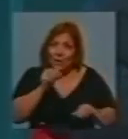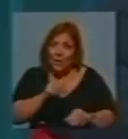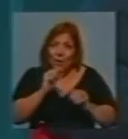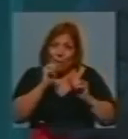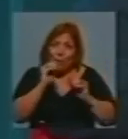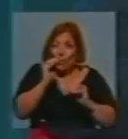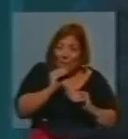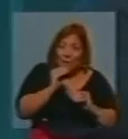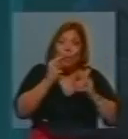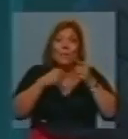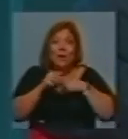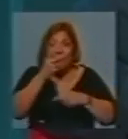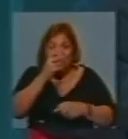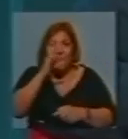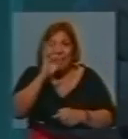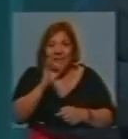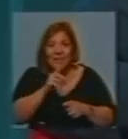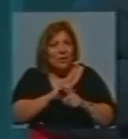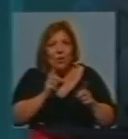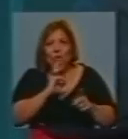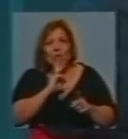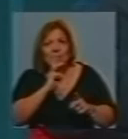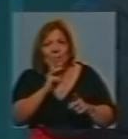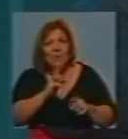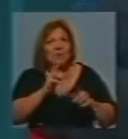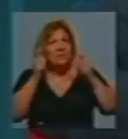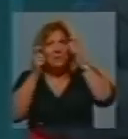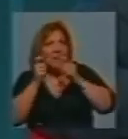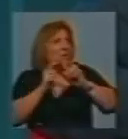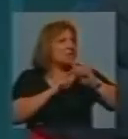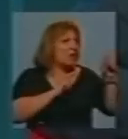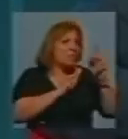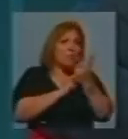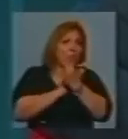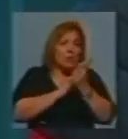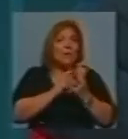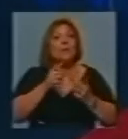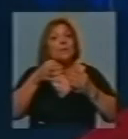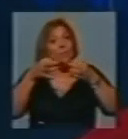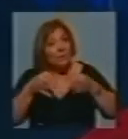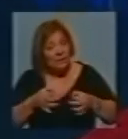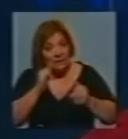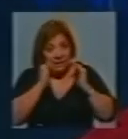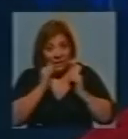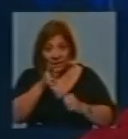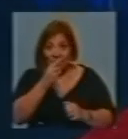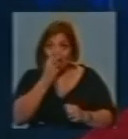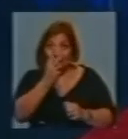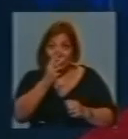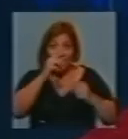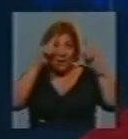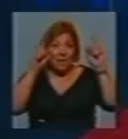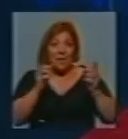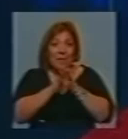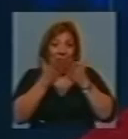poquitito menos, pero hay ese 20% ahí que no responde ni al chavismo ni a la oposición. Correcto, aunque si miramos las páginas de los